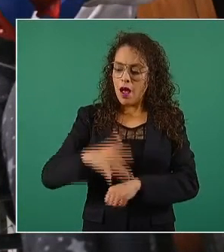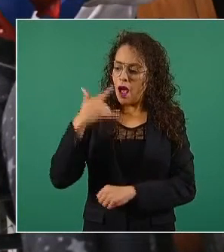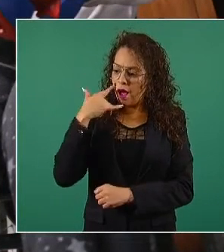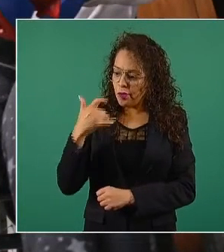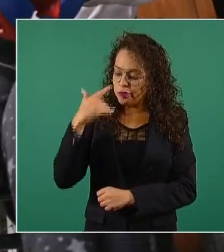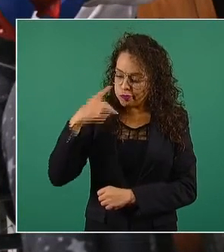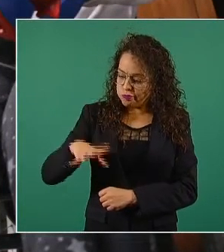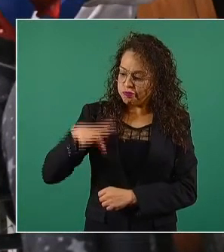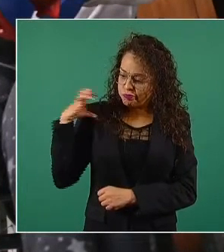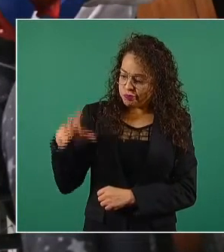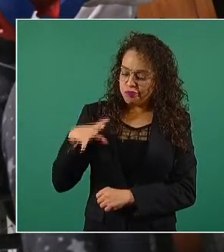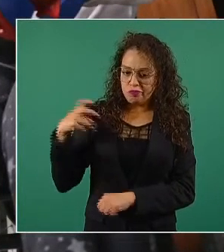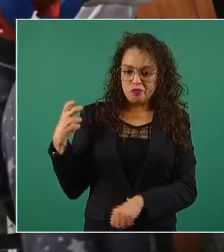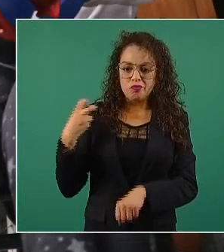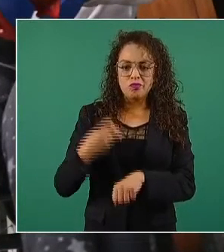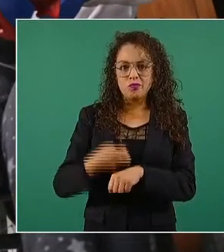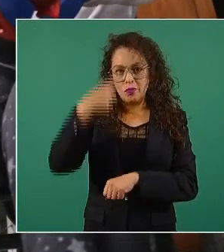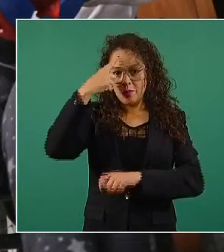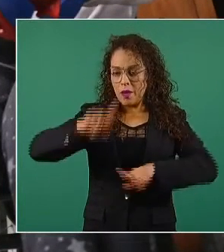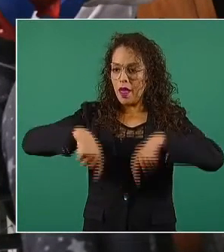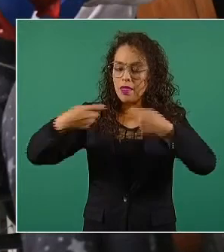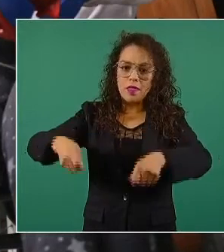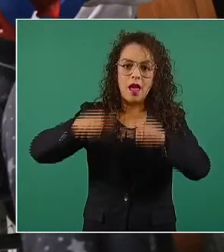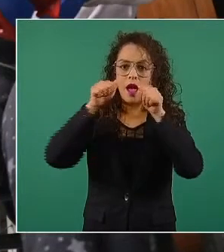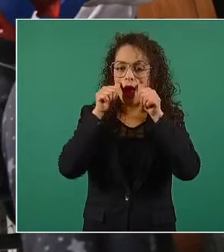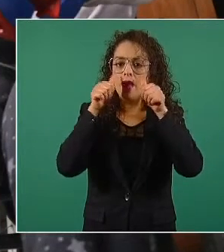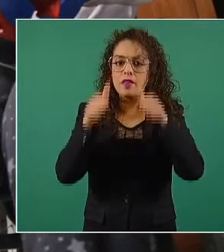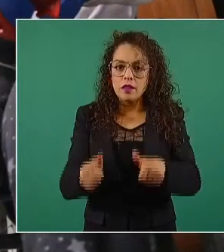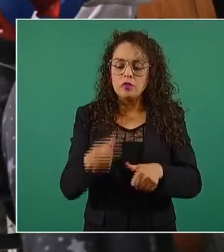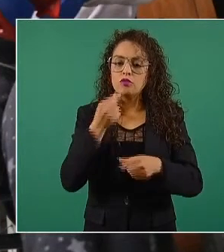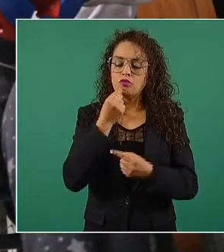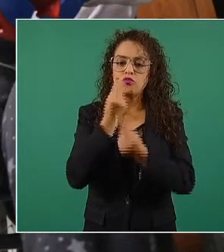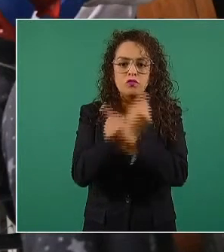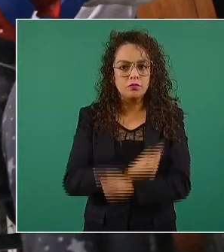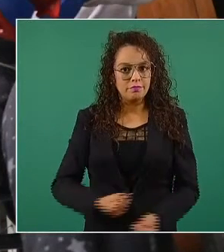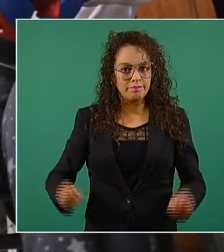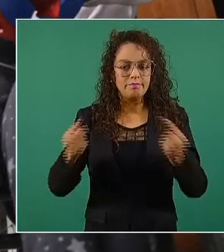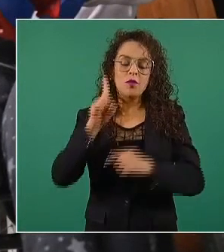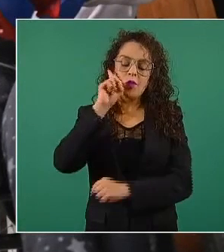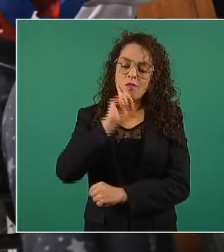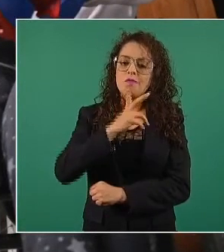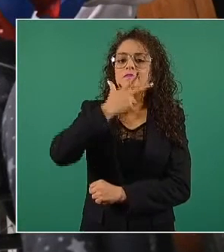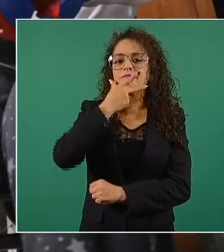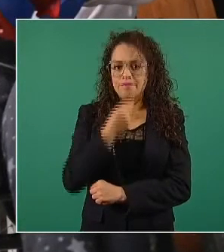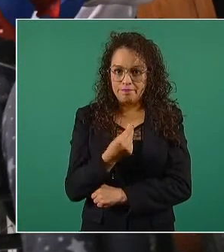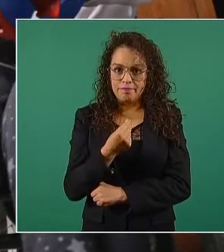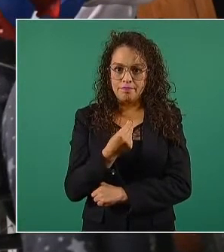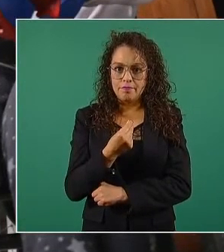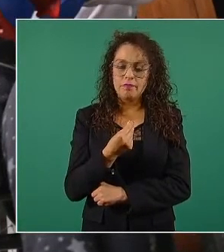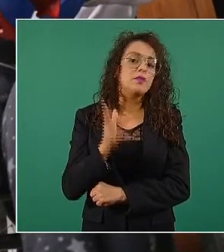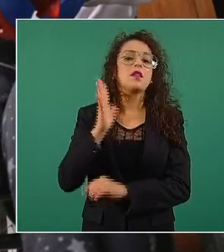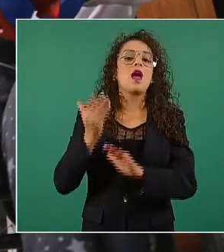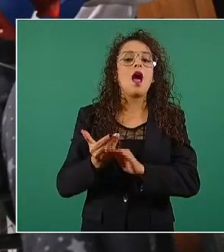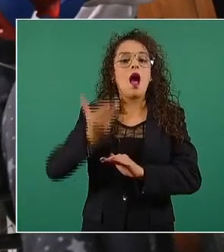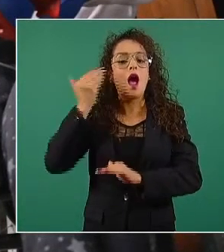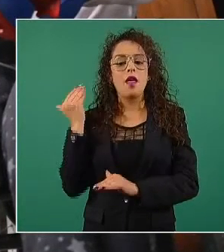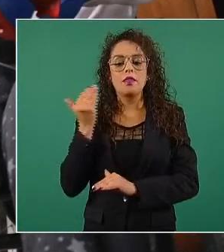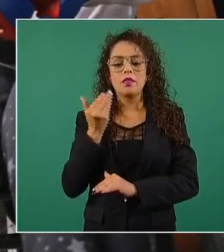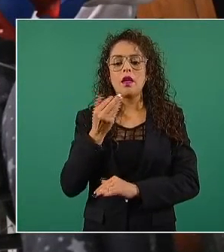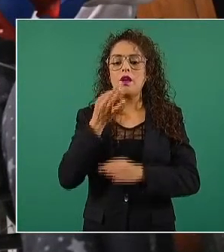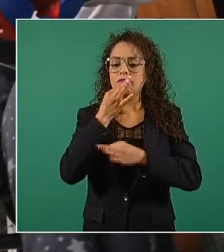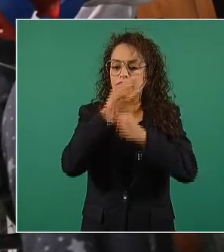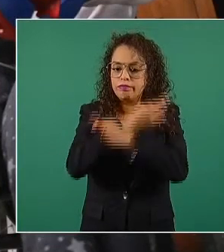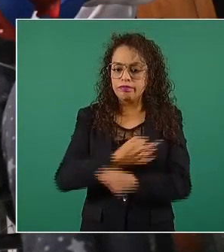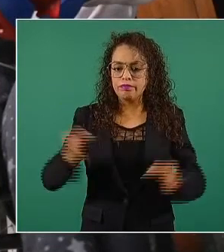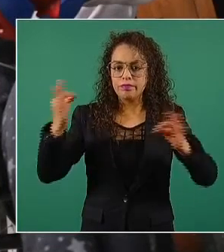para dar esta atención a las niñas y a los niños. Como ya lo ha expresado el señor presidente,